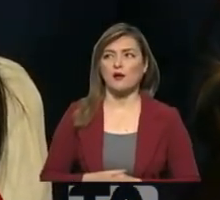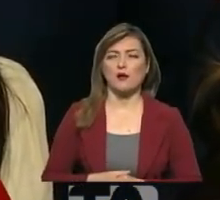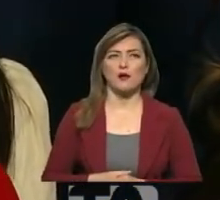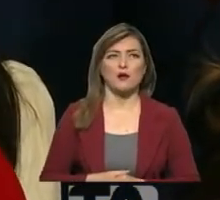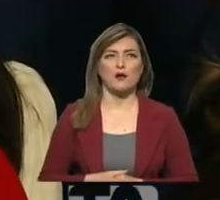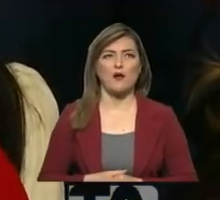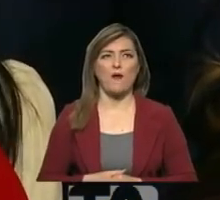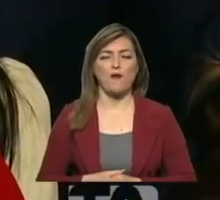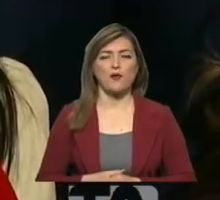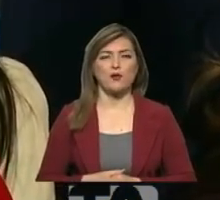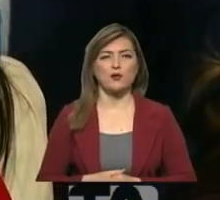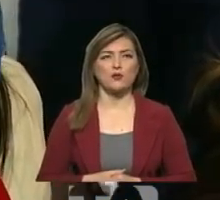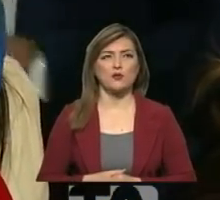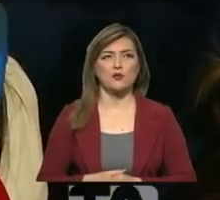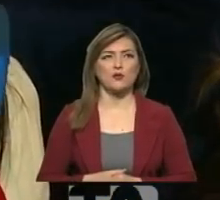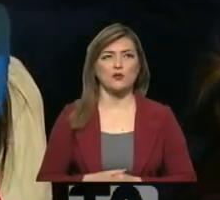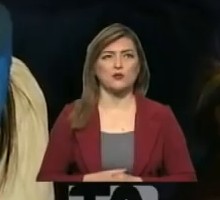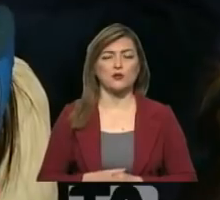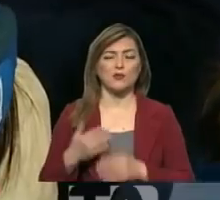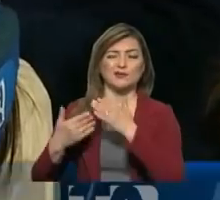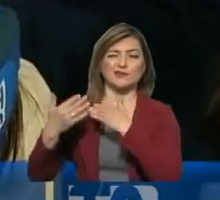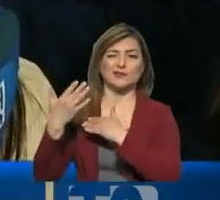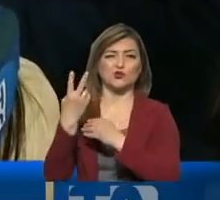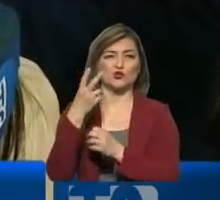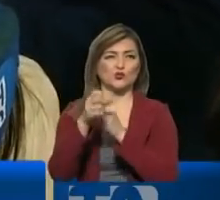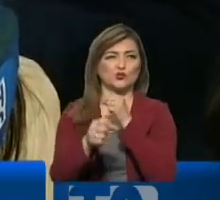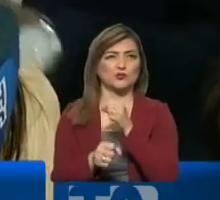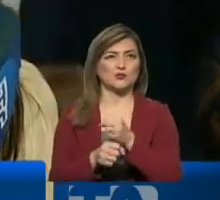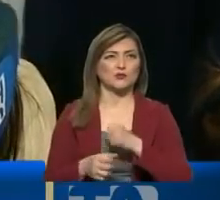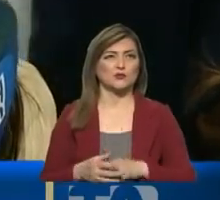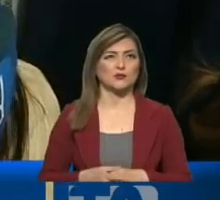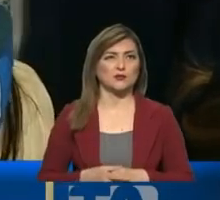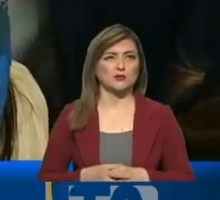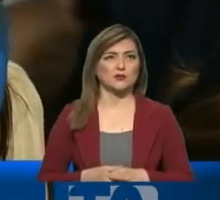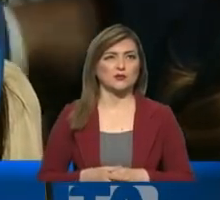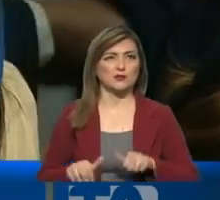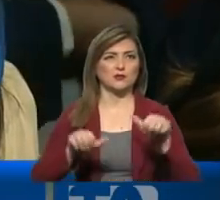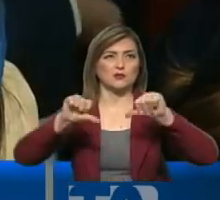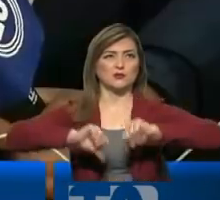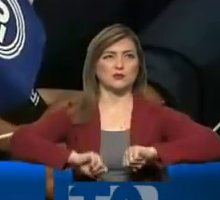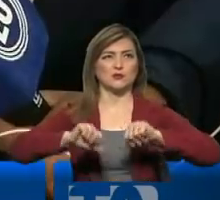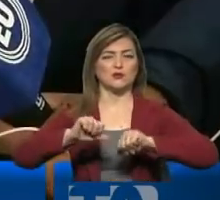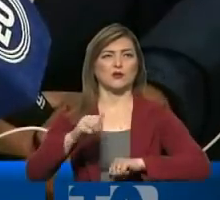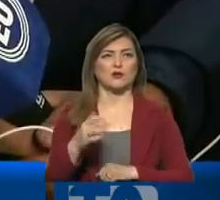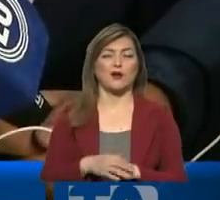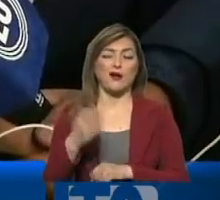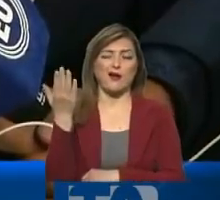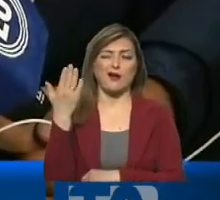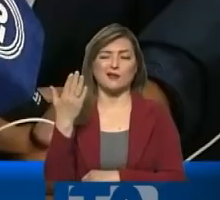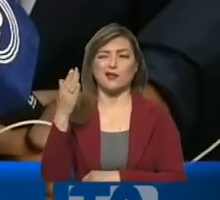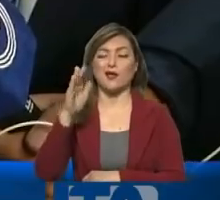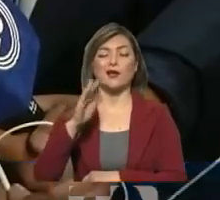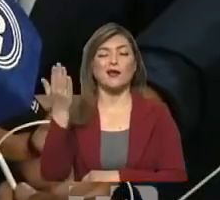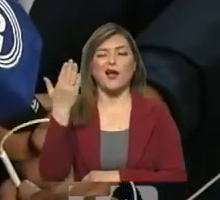con la libertad que ahora tenemos, después de haber vivido 2 años bajo la mala administración de Jorge Yunda. Que nunca más